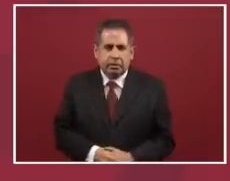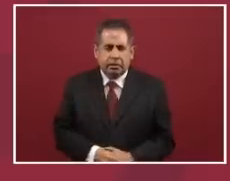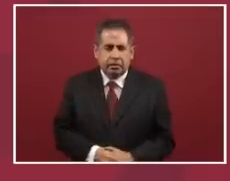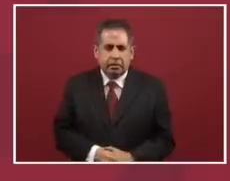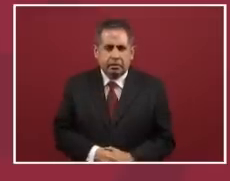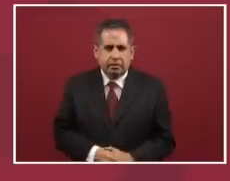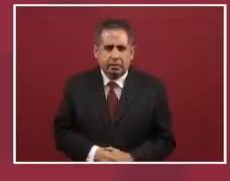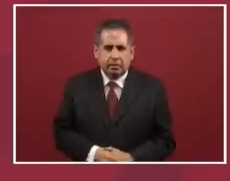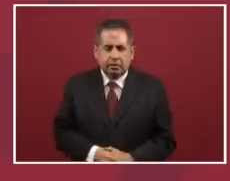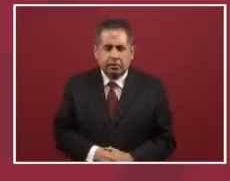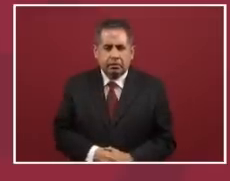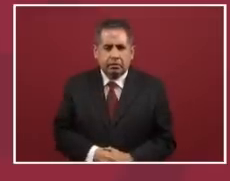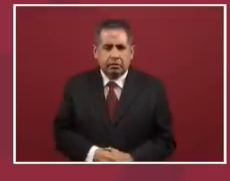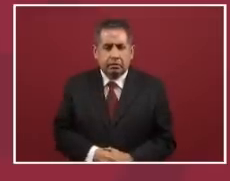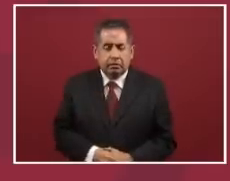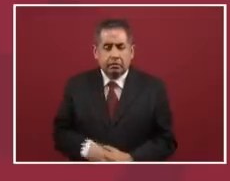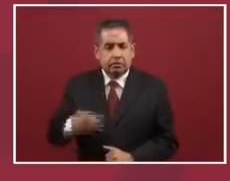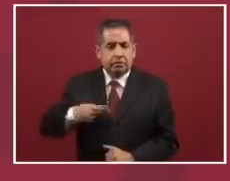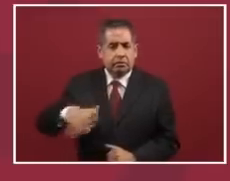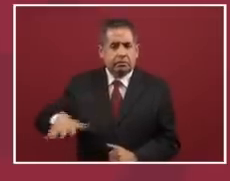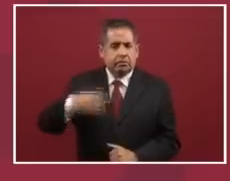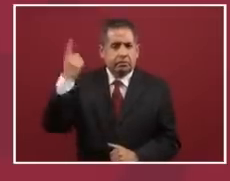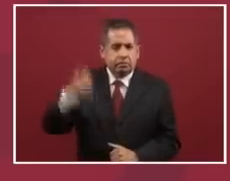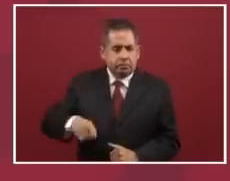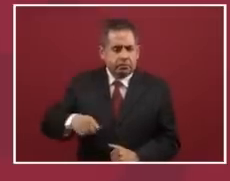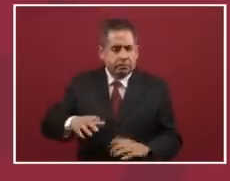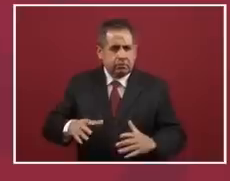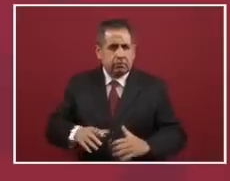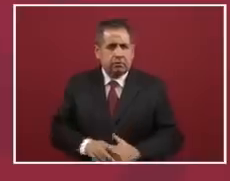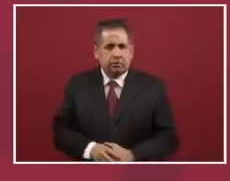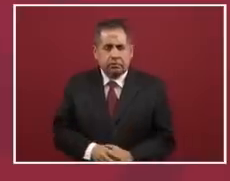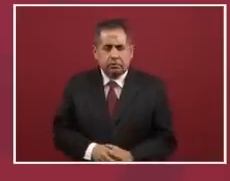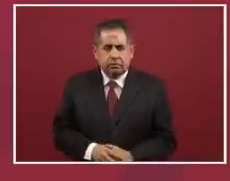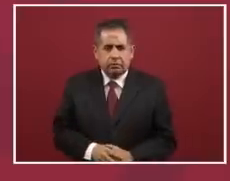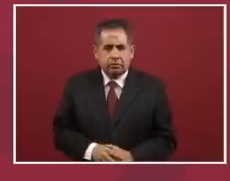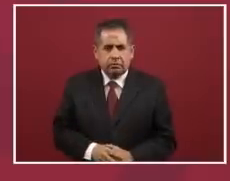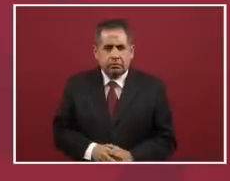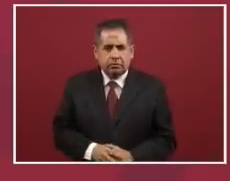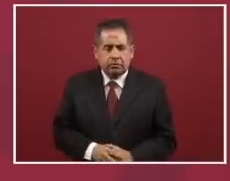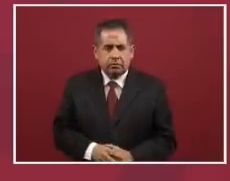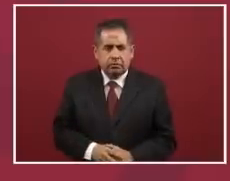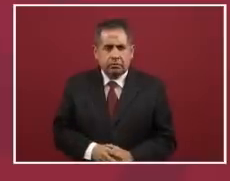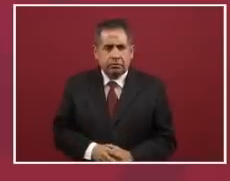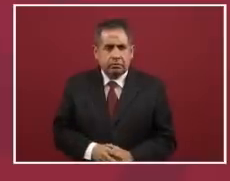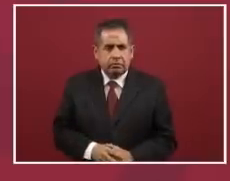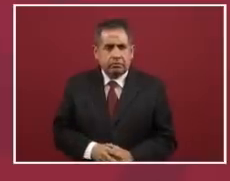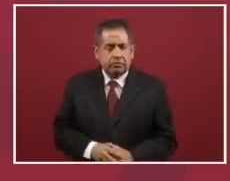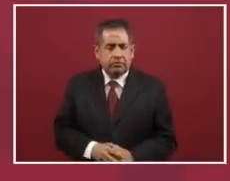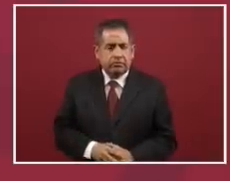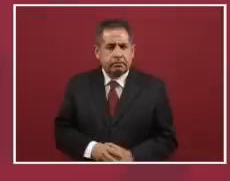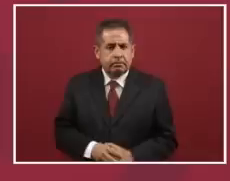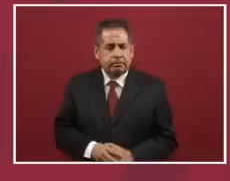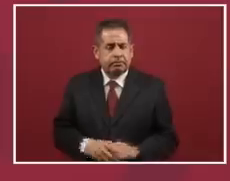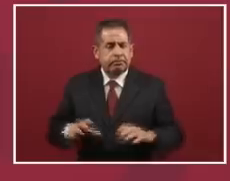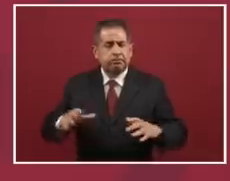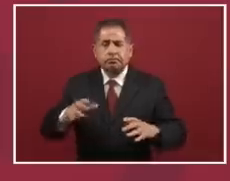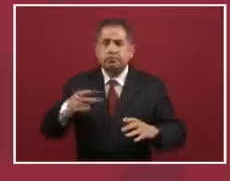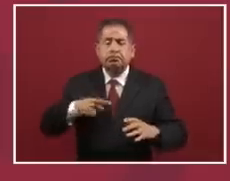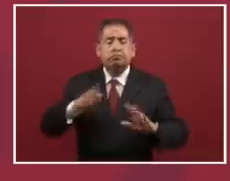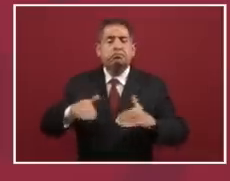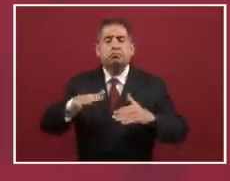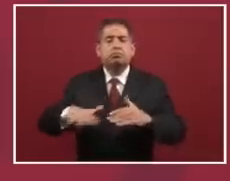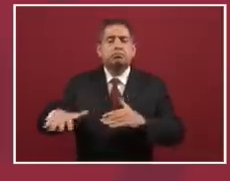El pueblo manda. En una democracia, el pueblo es el